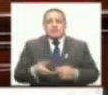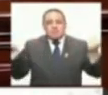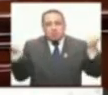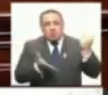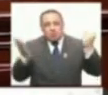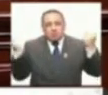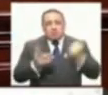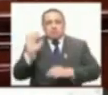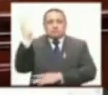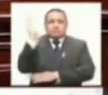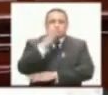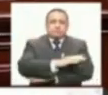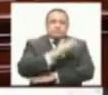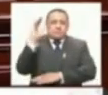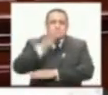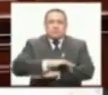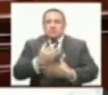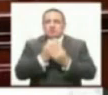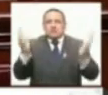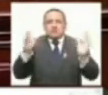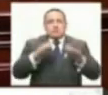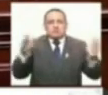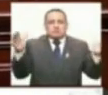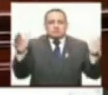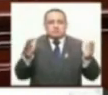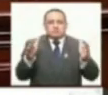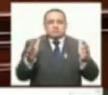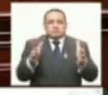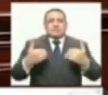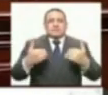deforestado varios cientos de miles de hectáreas desde entonces.